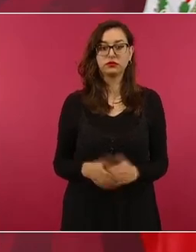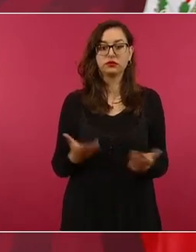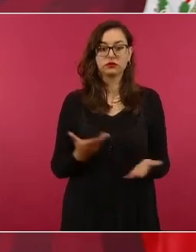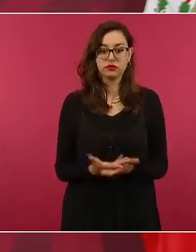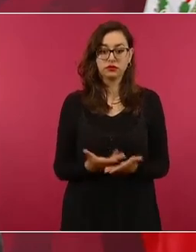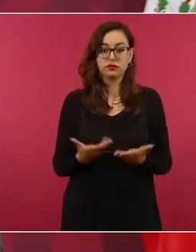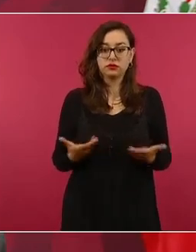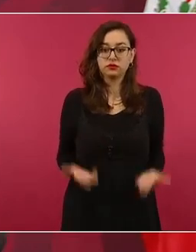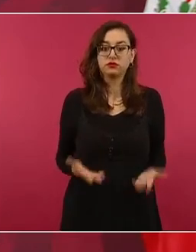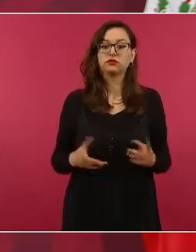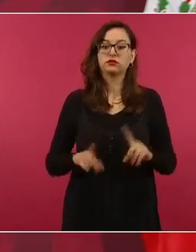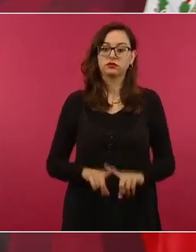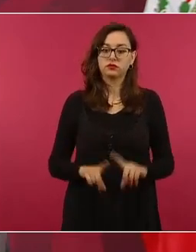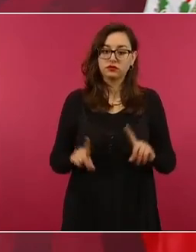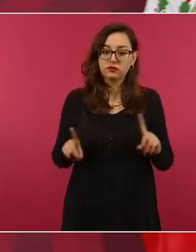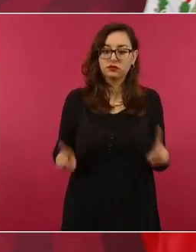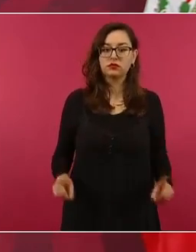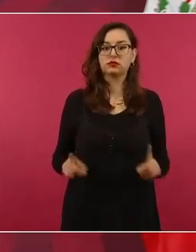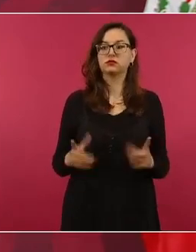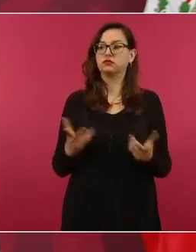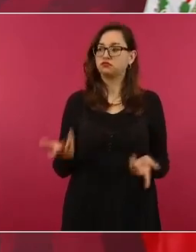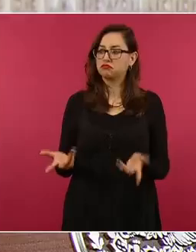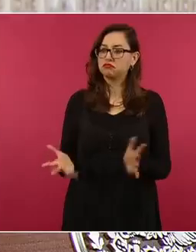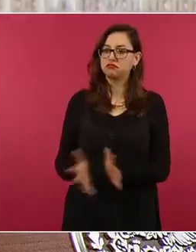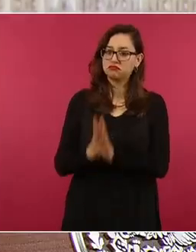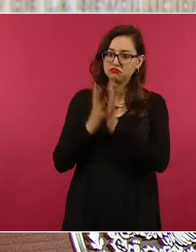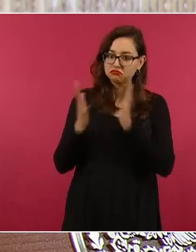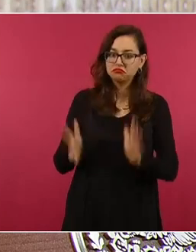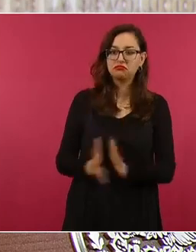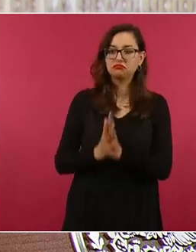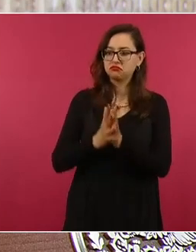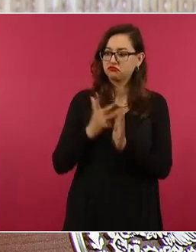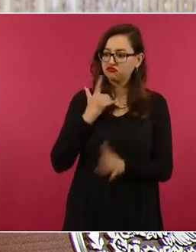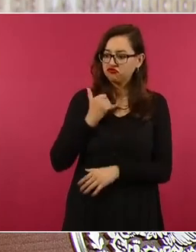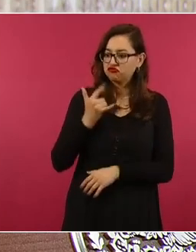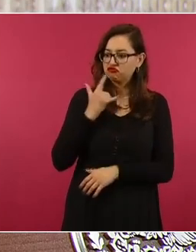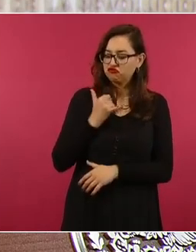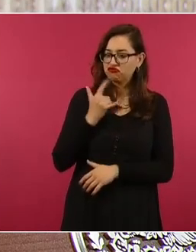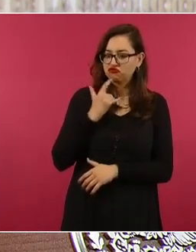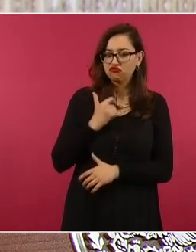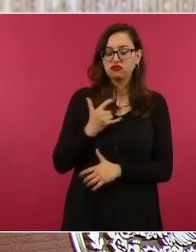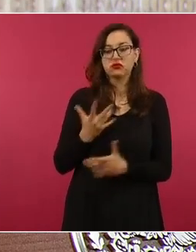Ahora es distinto, están participando muchas mujeres.